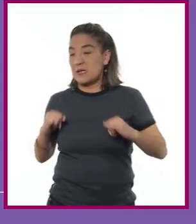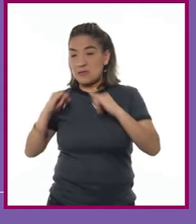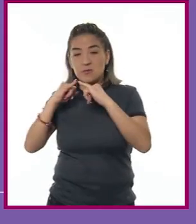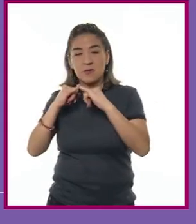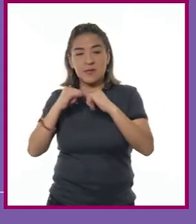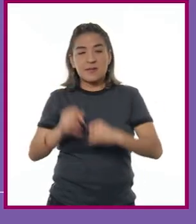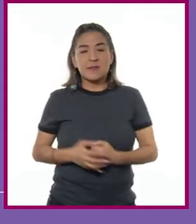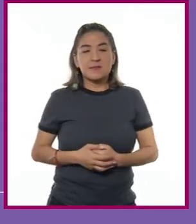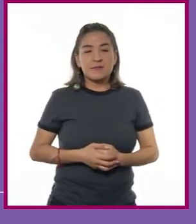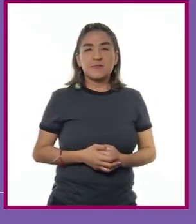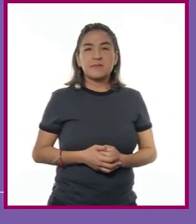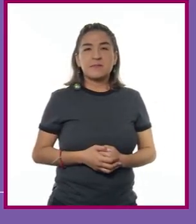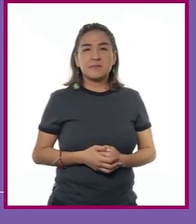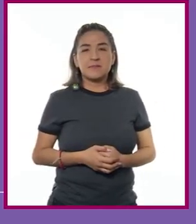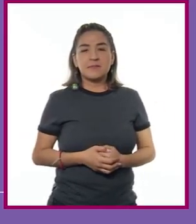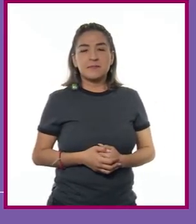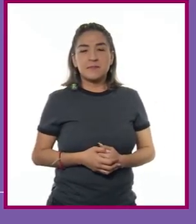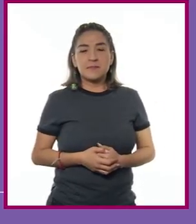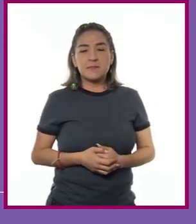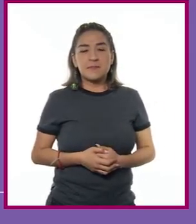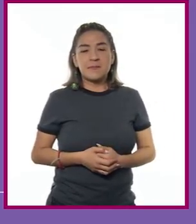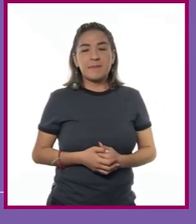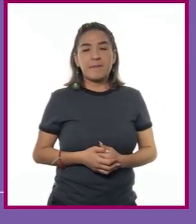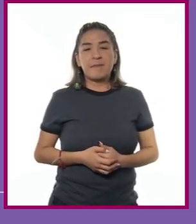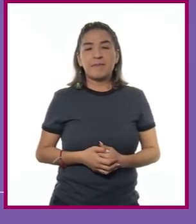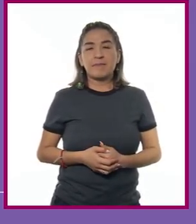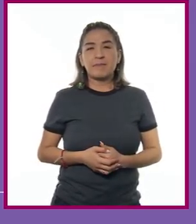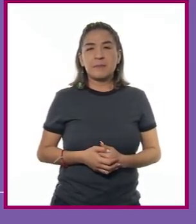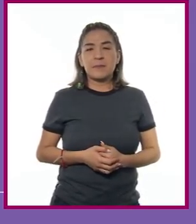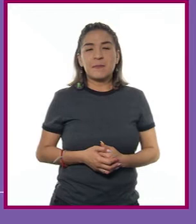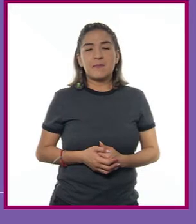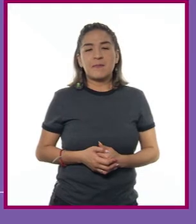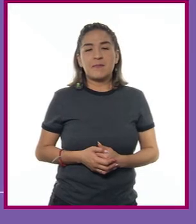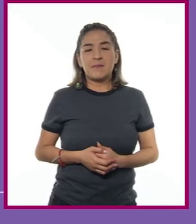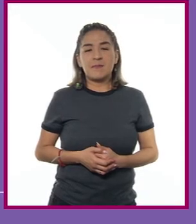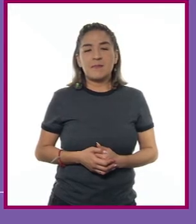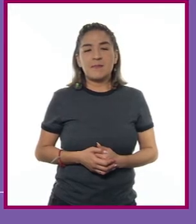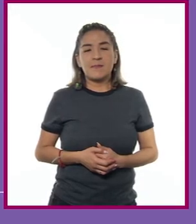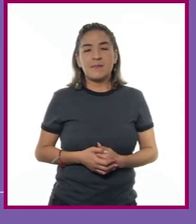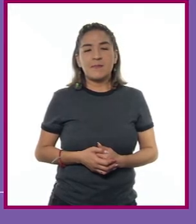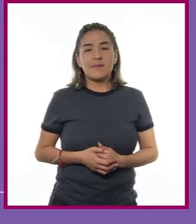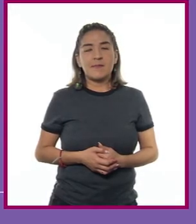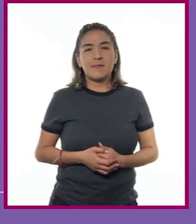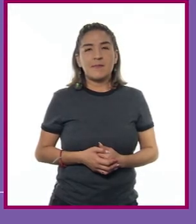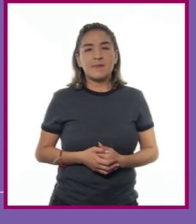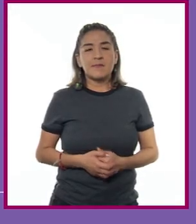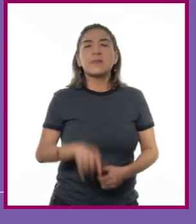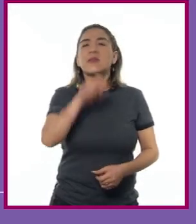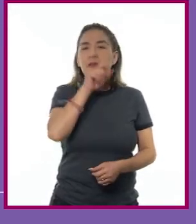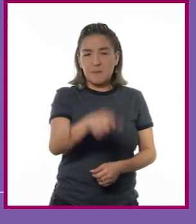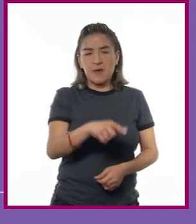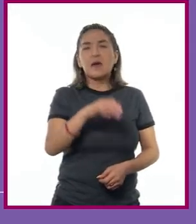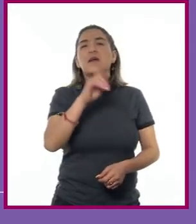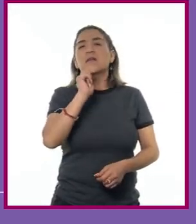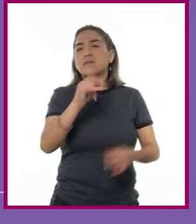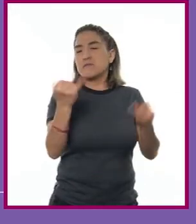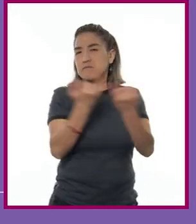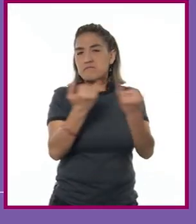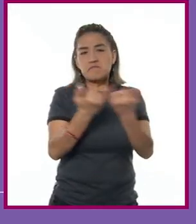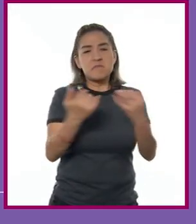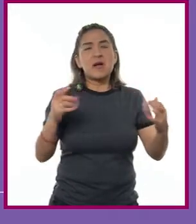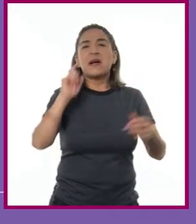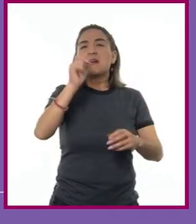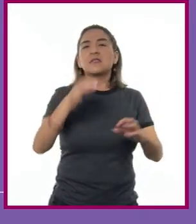la Secretaría de la Función Pública y la Auditoría Superior de la Federación. También puede ser vertical,